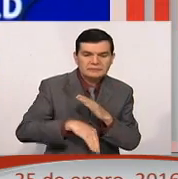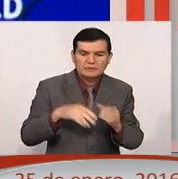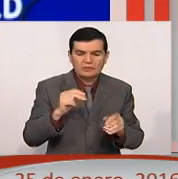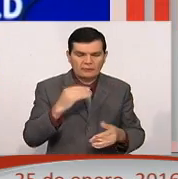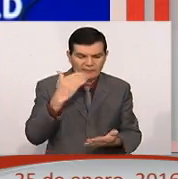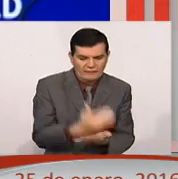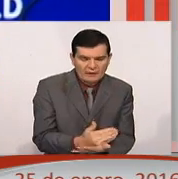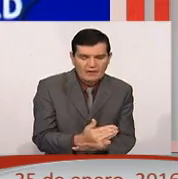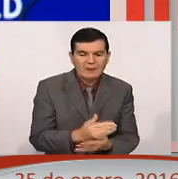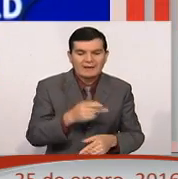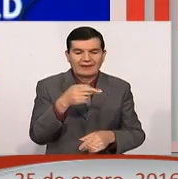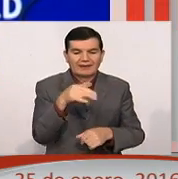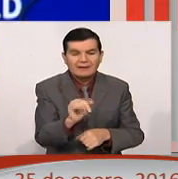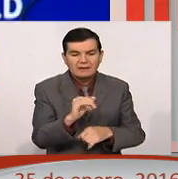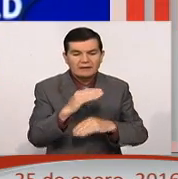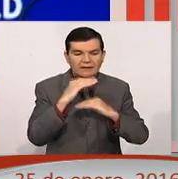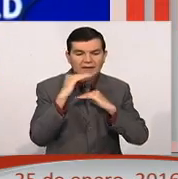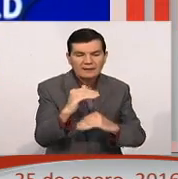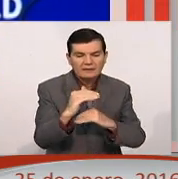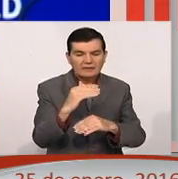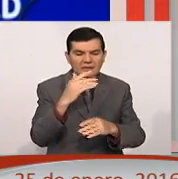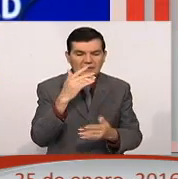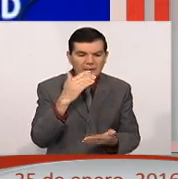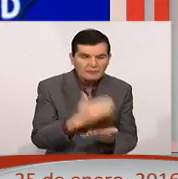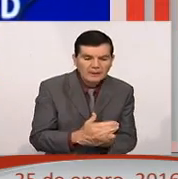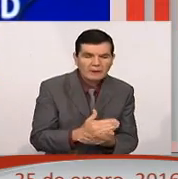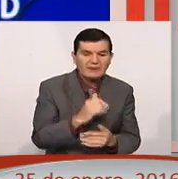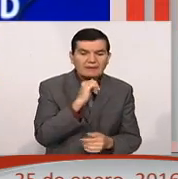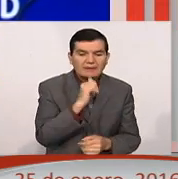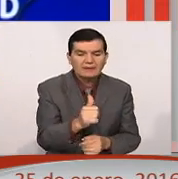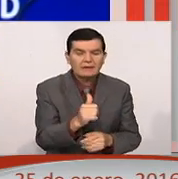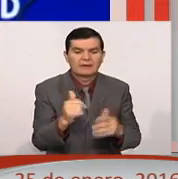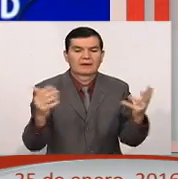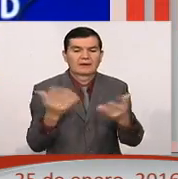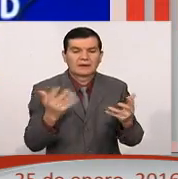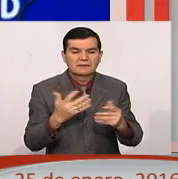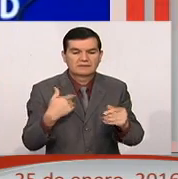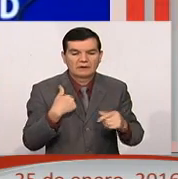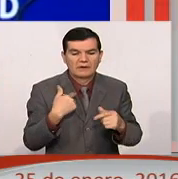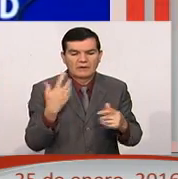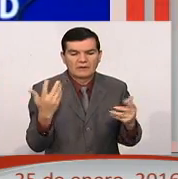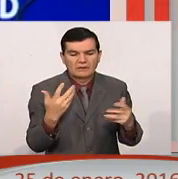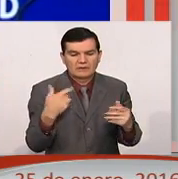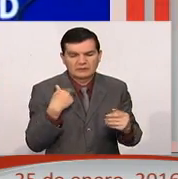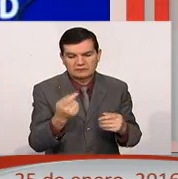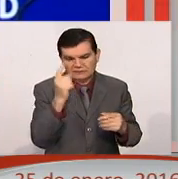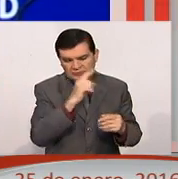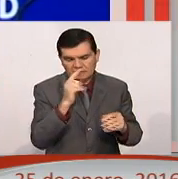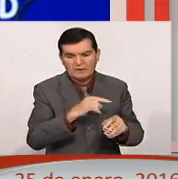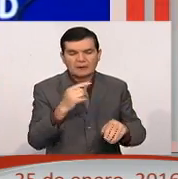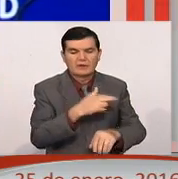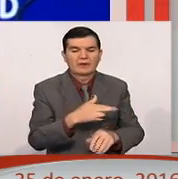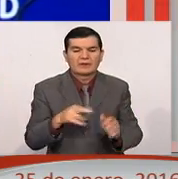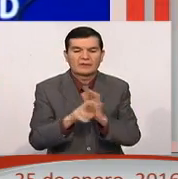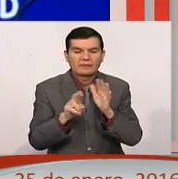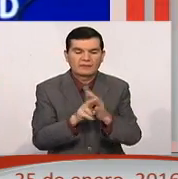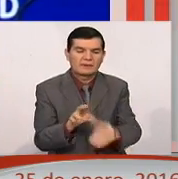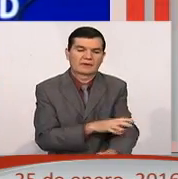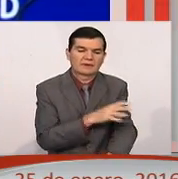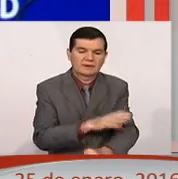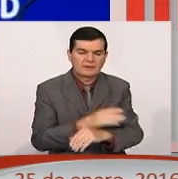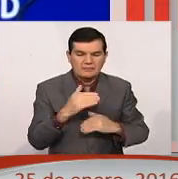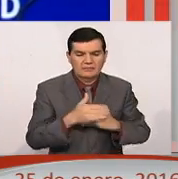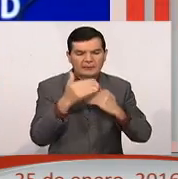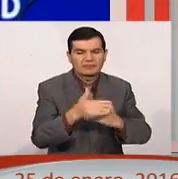frena, ni limita, ni detiene la instrumentación de la reforma energética en la etapa